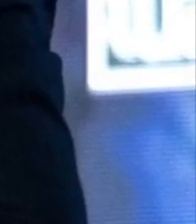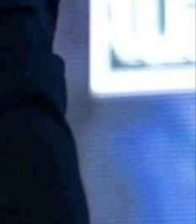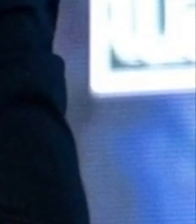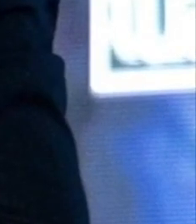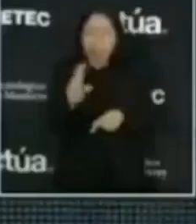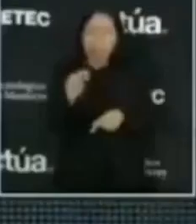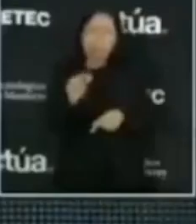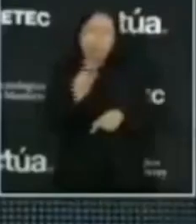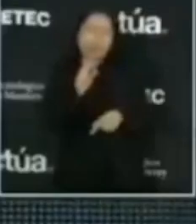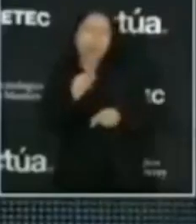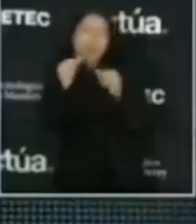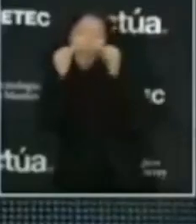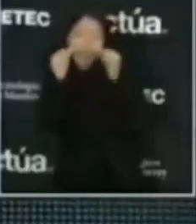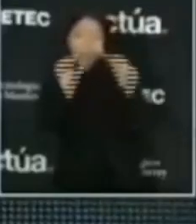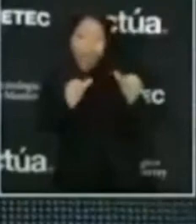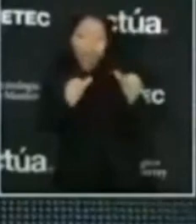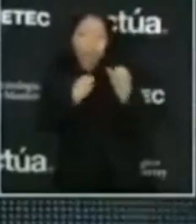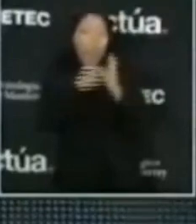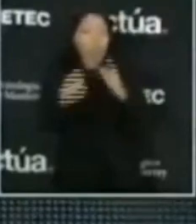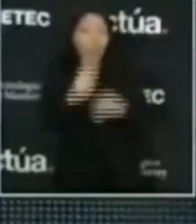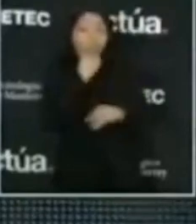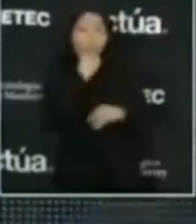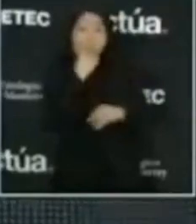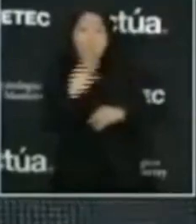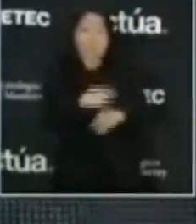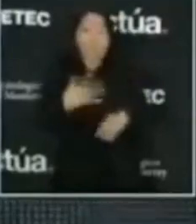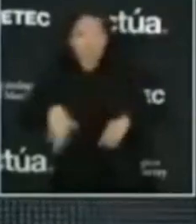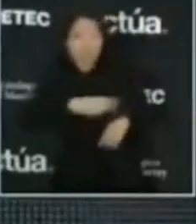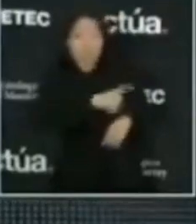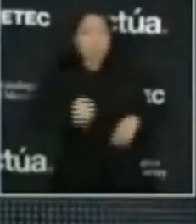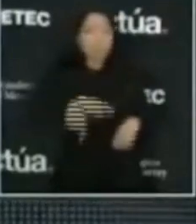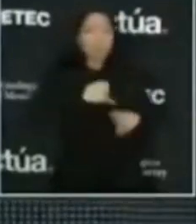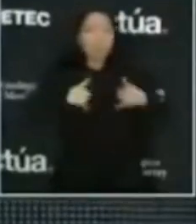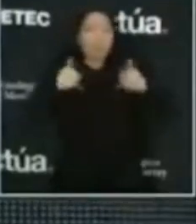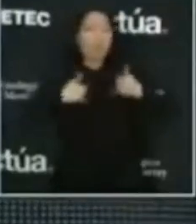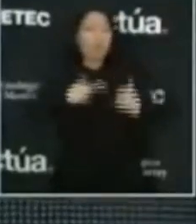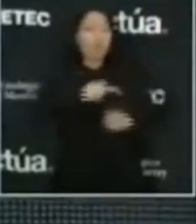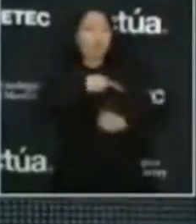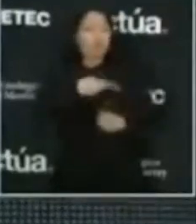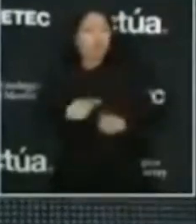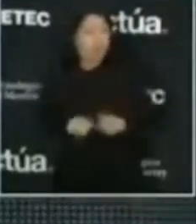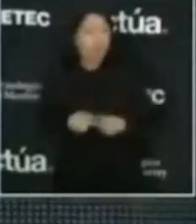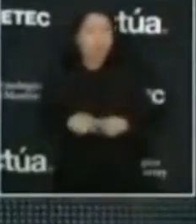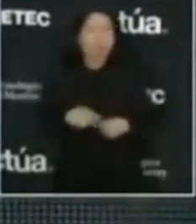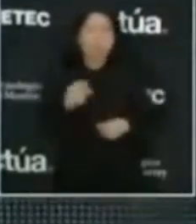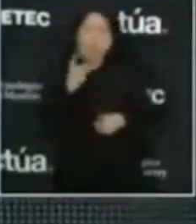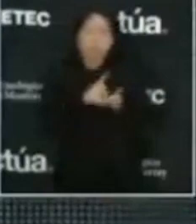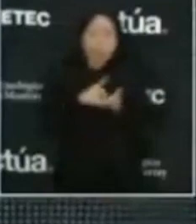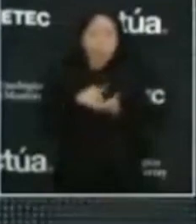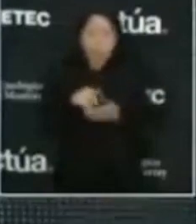Ciudadano. Jóvenes pobres por fumar marihuana. Debería de estar persiguiendo delitos de alto impacto, como en El